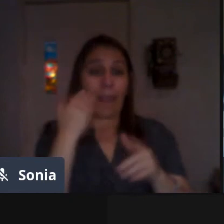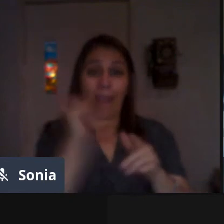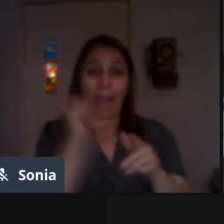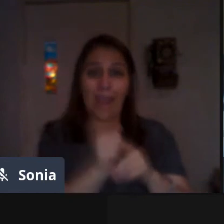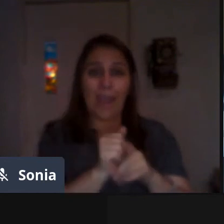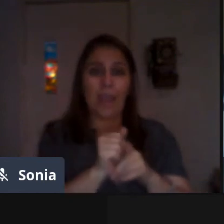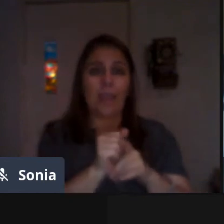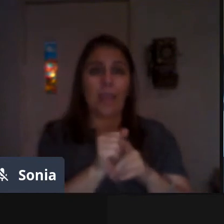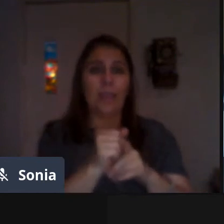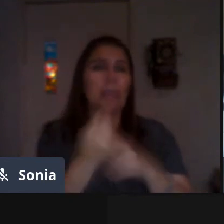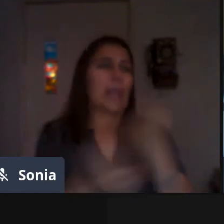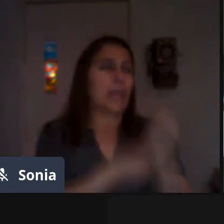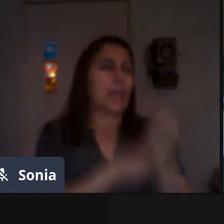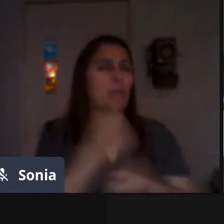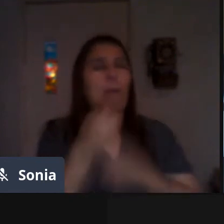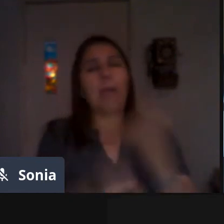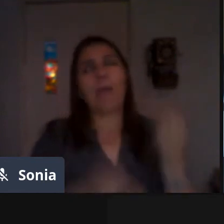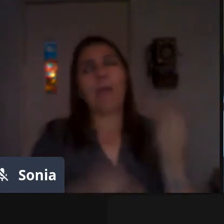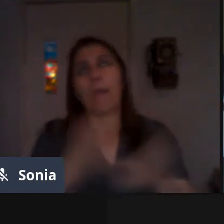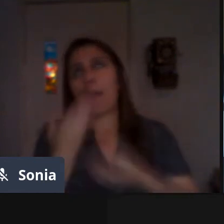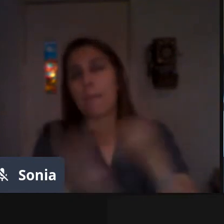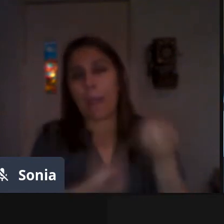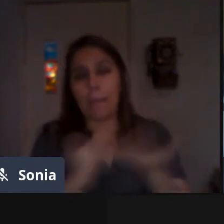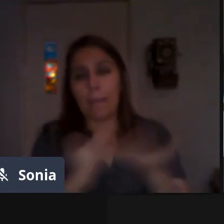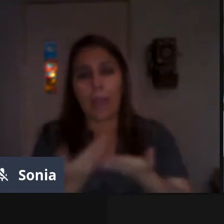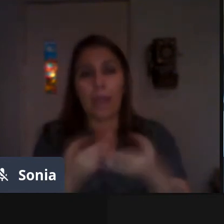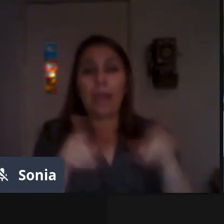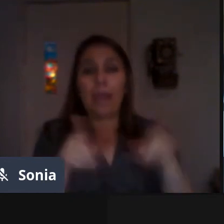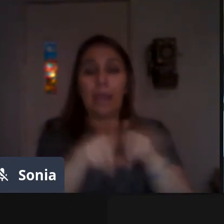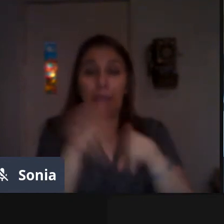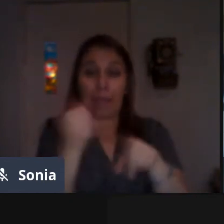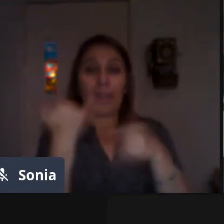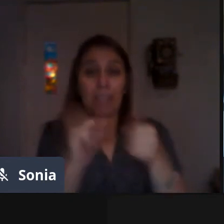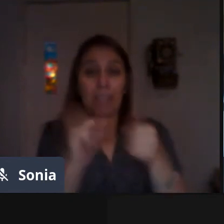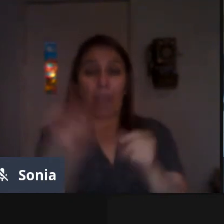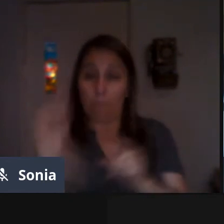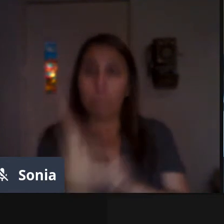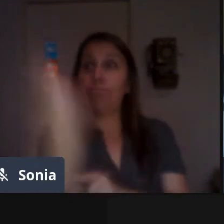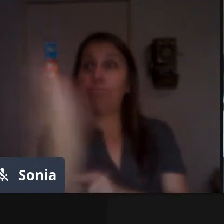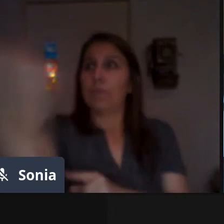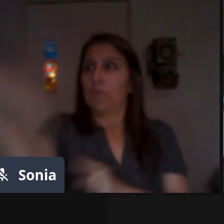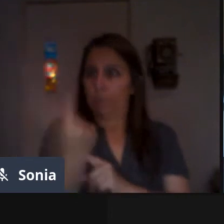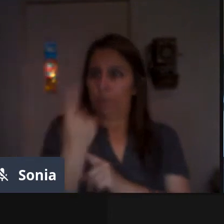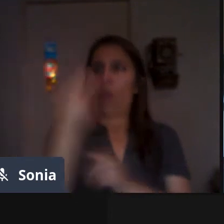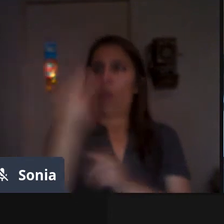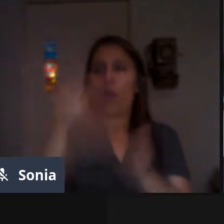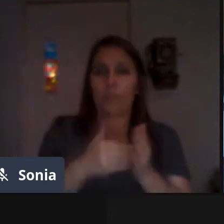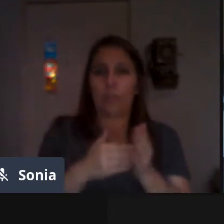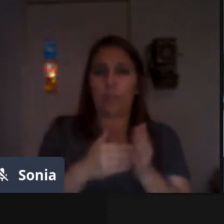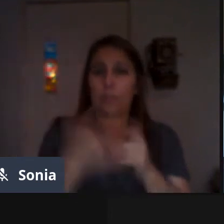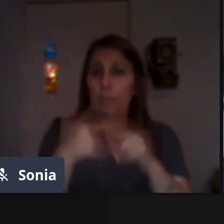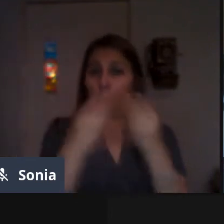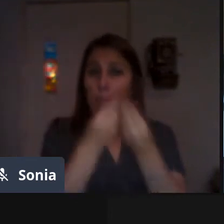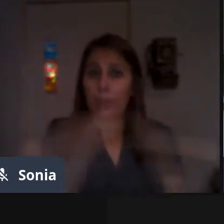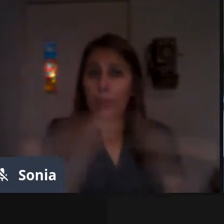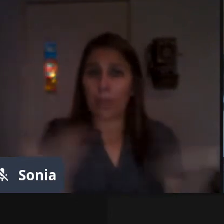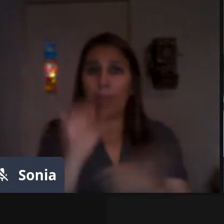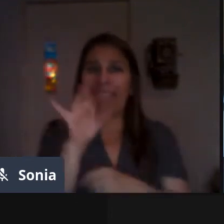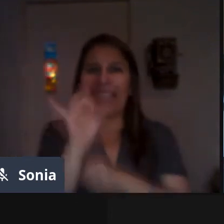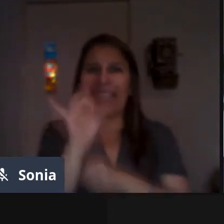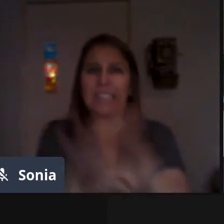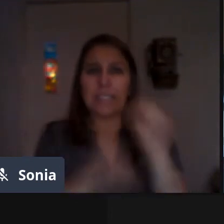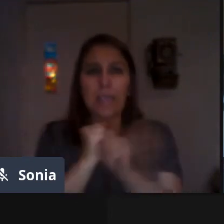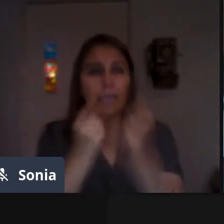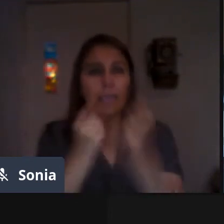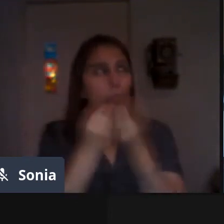hermana bueno de ahí les cuento a la hermana ya apareció pero fue una persona que estuvo desaparecida por más de 15 años y este